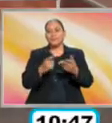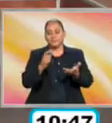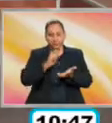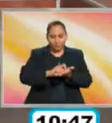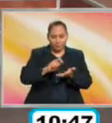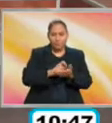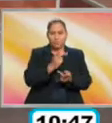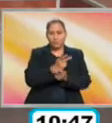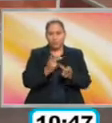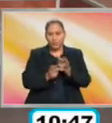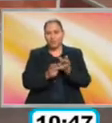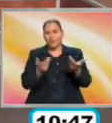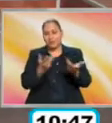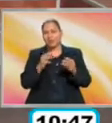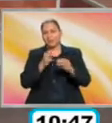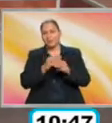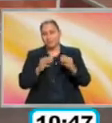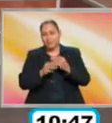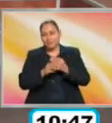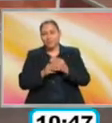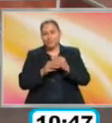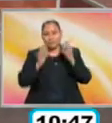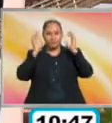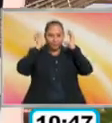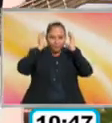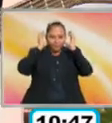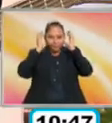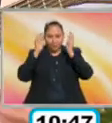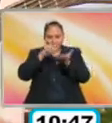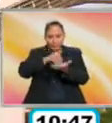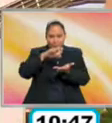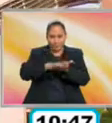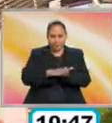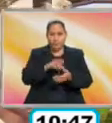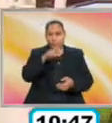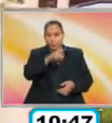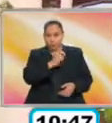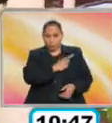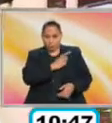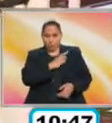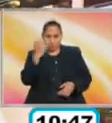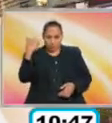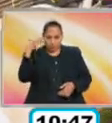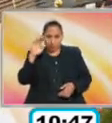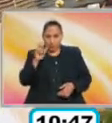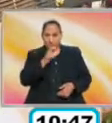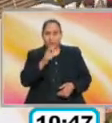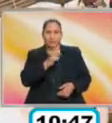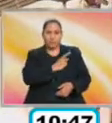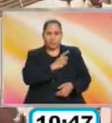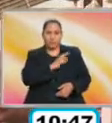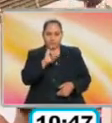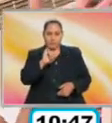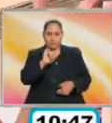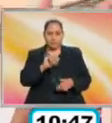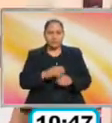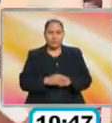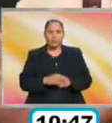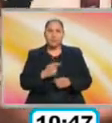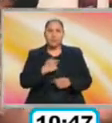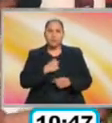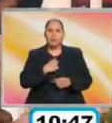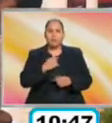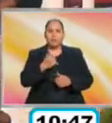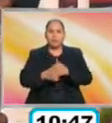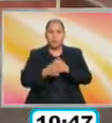a producir material en el estudio. Y Tú ya eras solista, Sí, ¿no? sí. Yo tengo pues